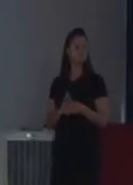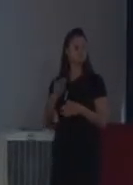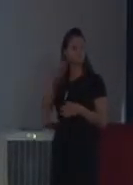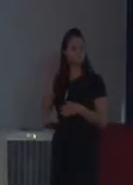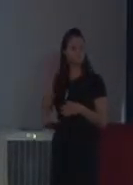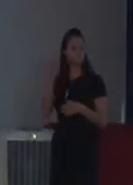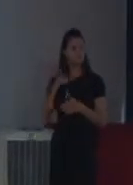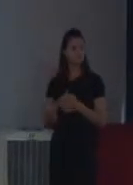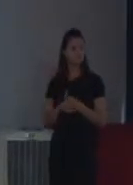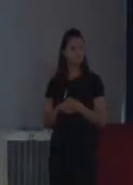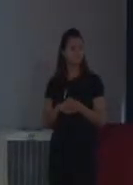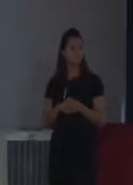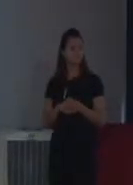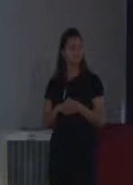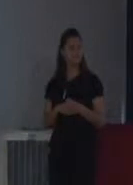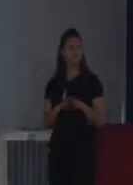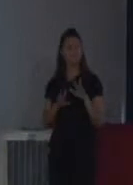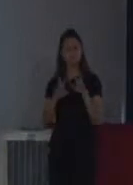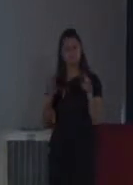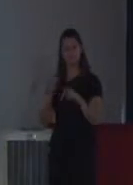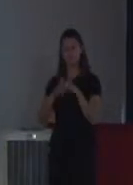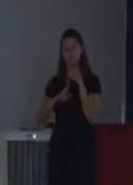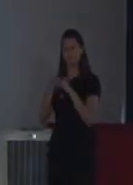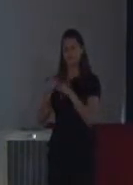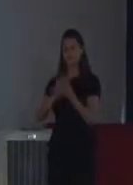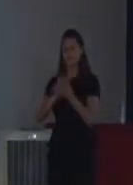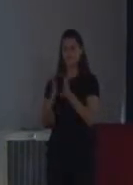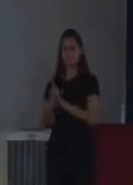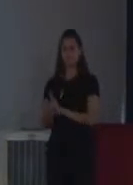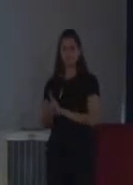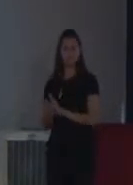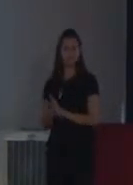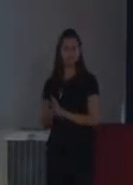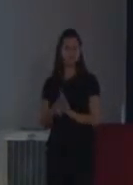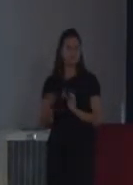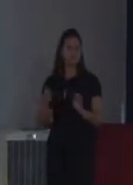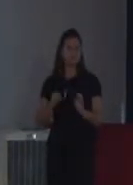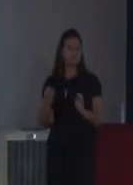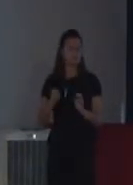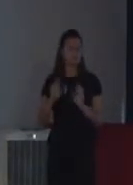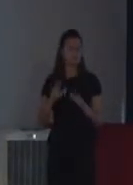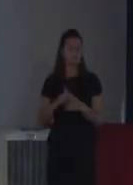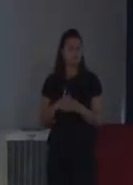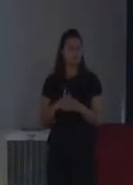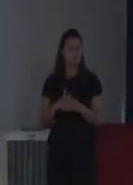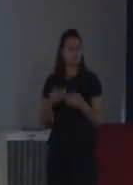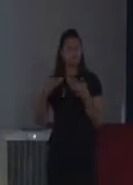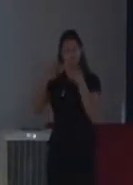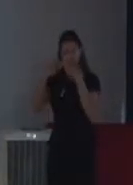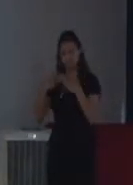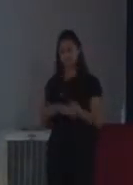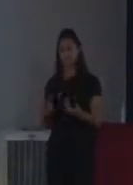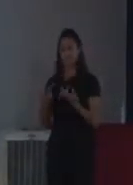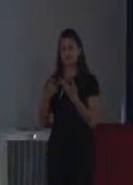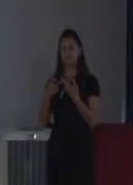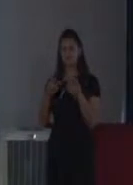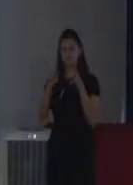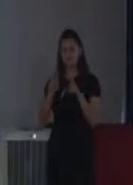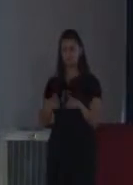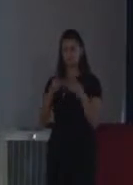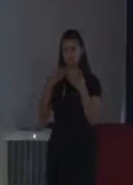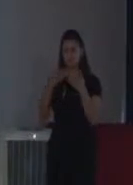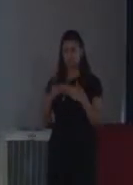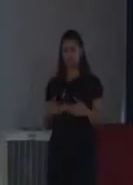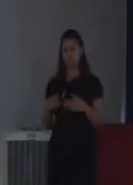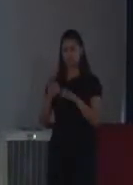se me olvidó, bueno, sobre la construcción de paz. Sí, efectivamente, digamos, la discapacidad y la población con discapacidad, la familia alrededor